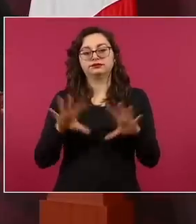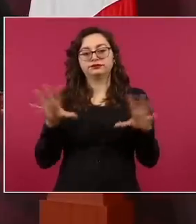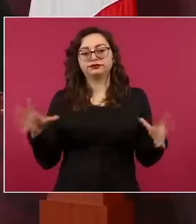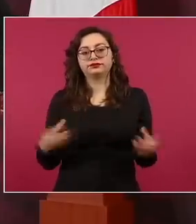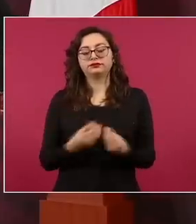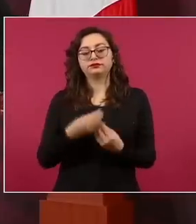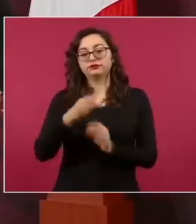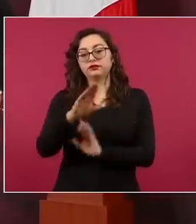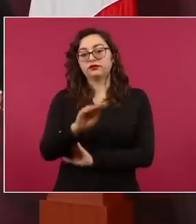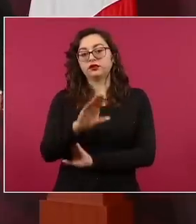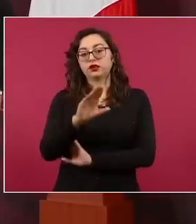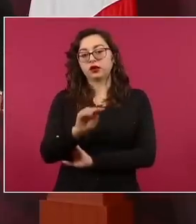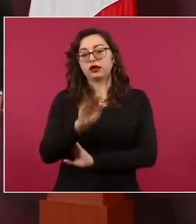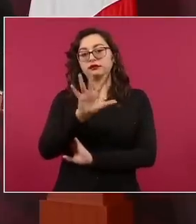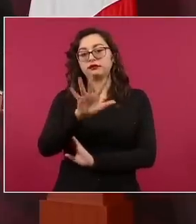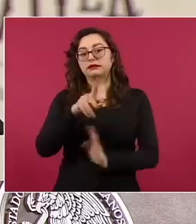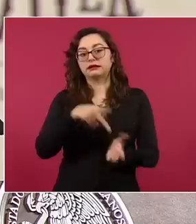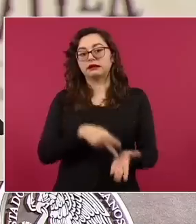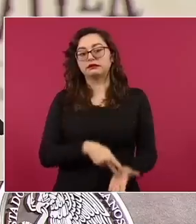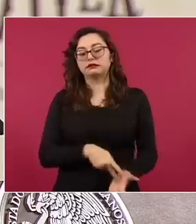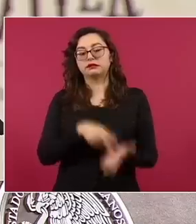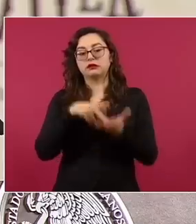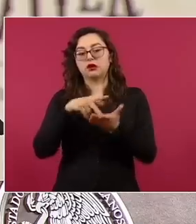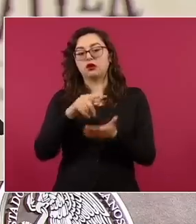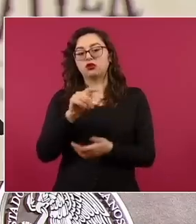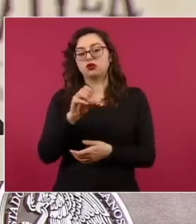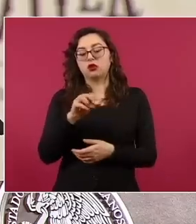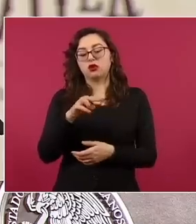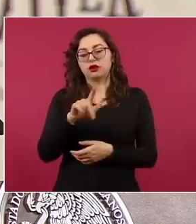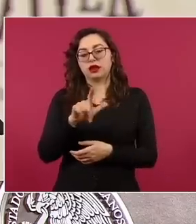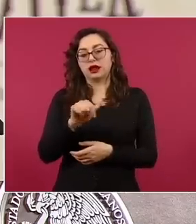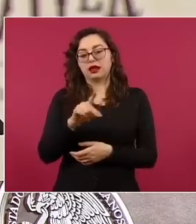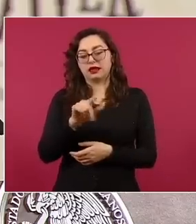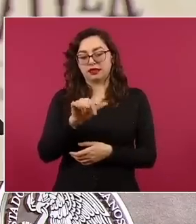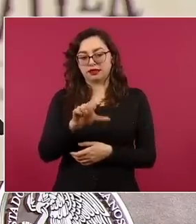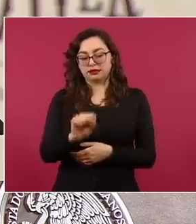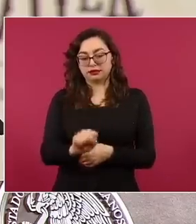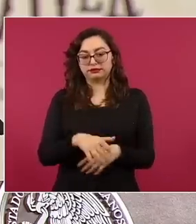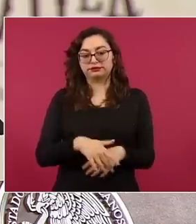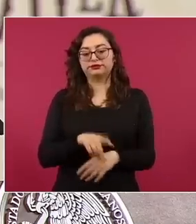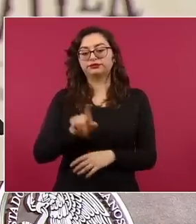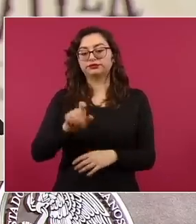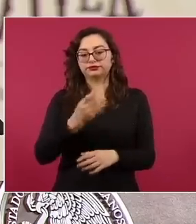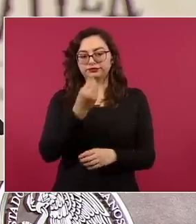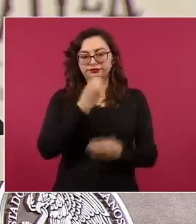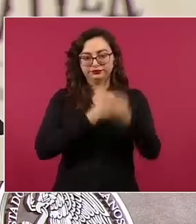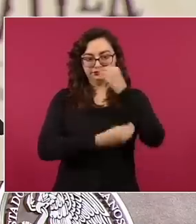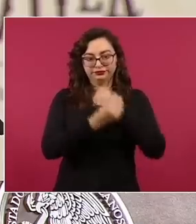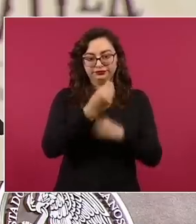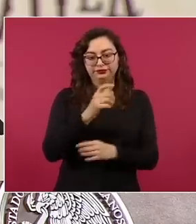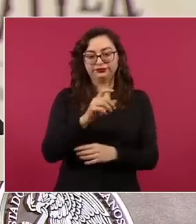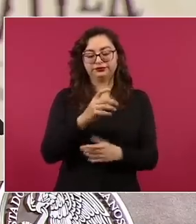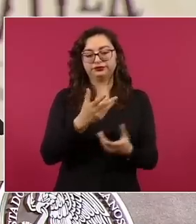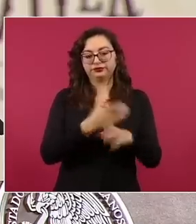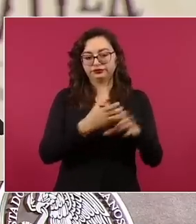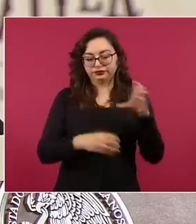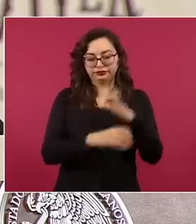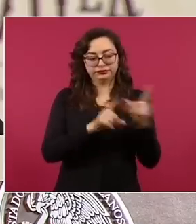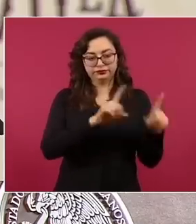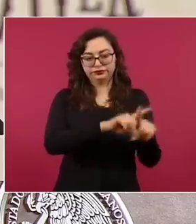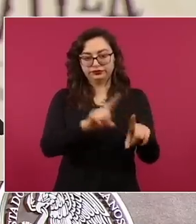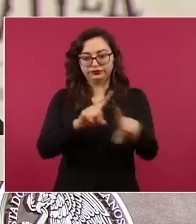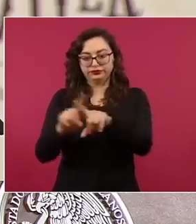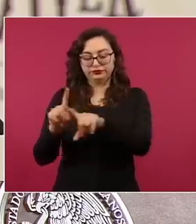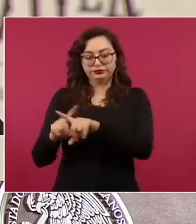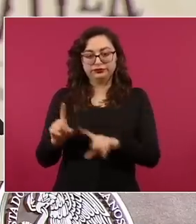95 toneladas de insumos y 21.1 toneladas de latas de sardina. Todo esto